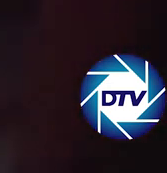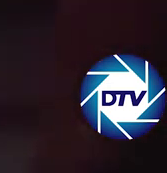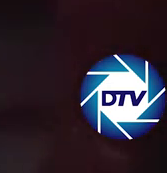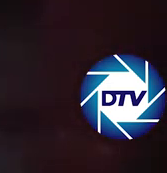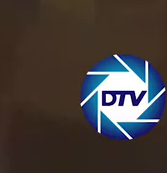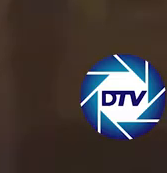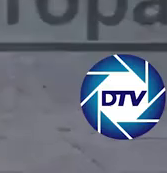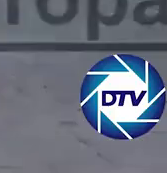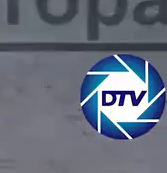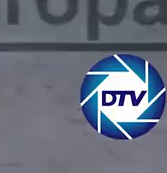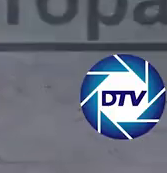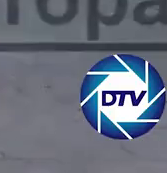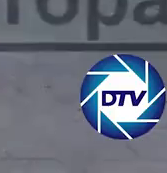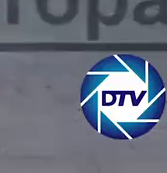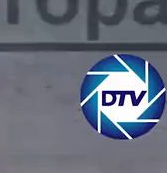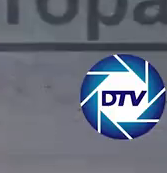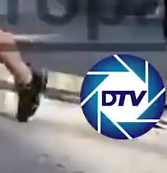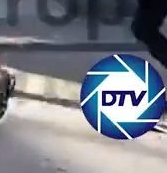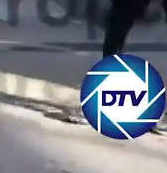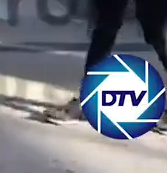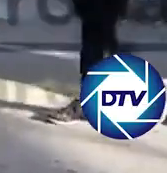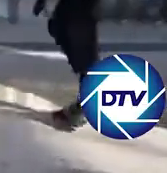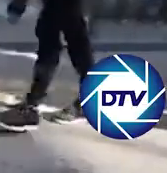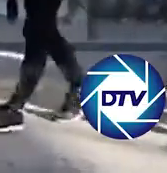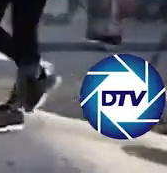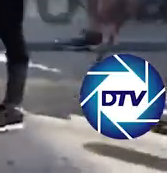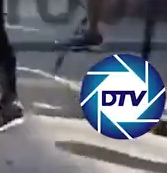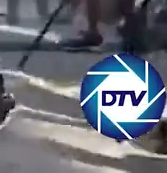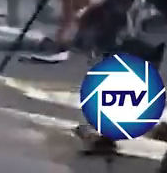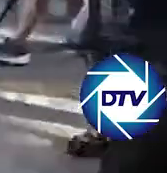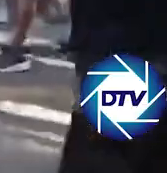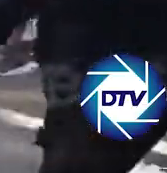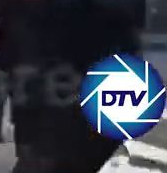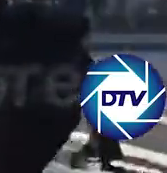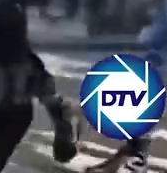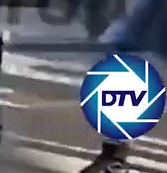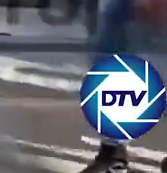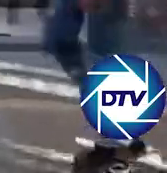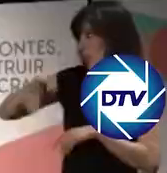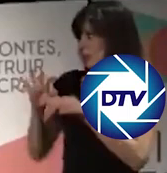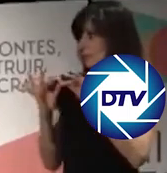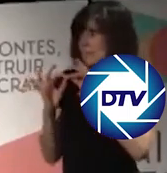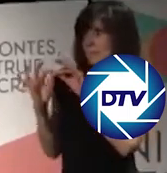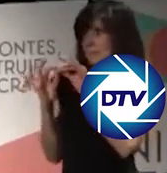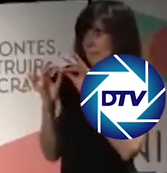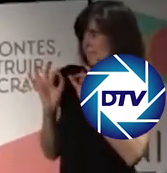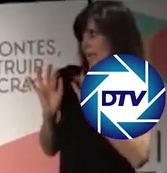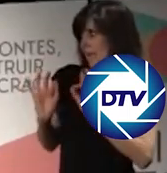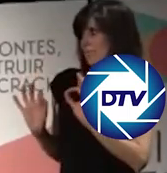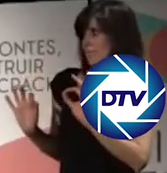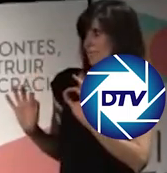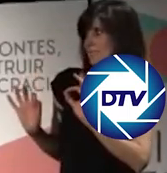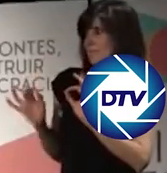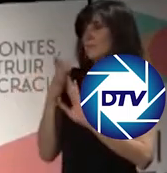de los datos aportados por la Fiscalía General del Estado en su memoria anual, presentada por la máxima representante del Ministerio